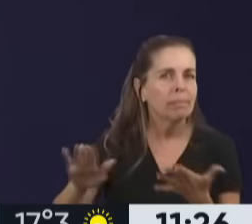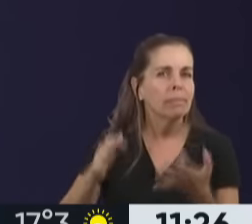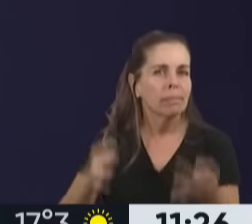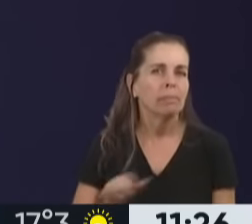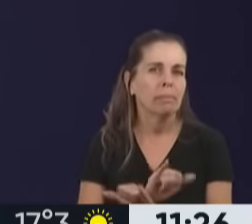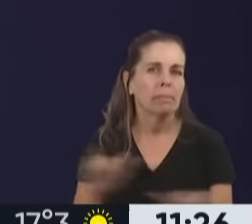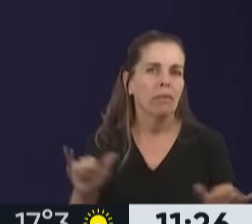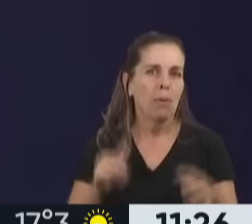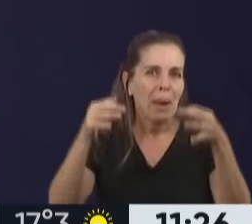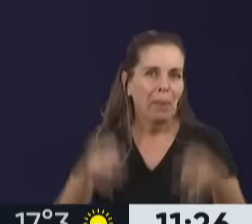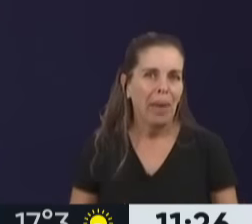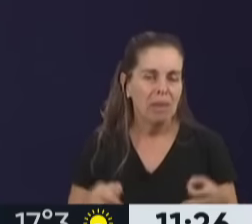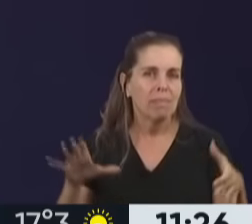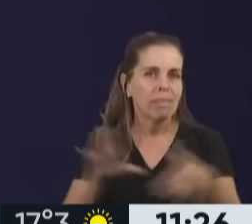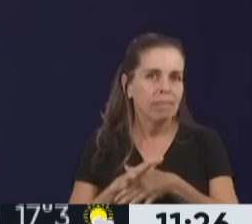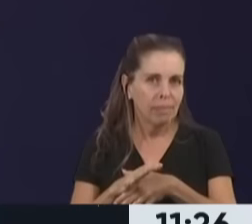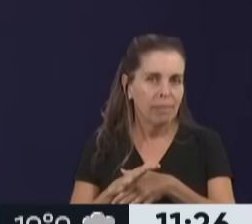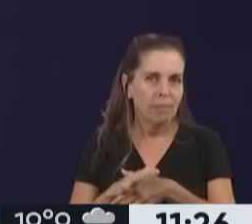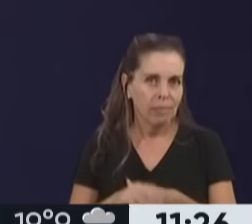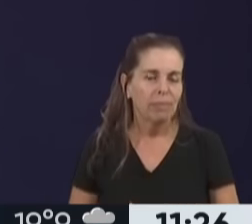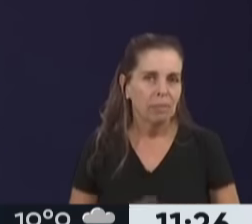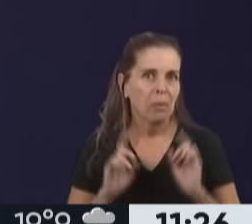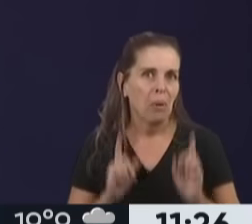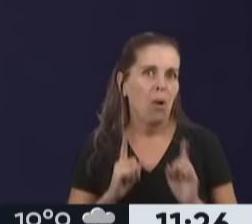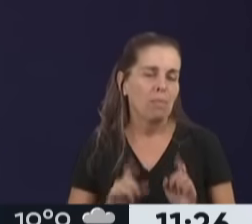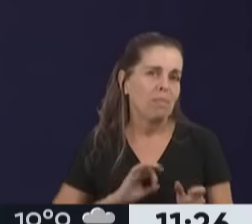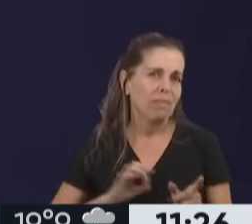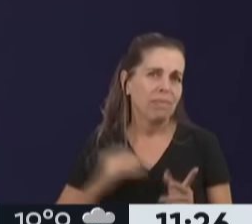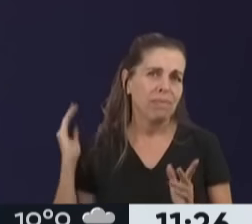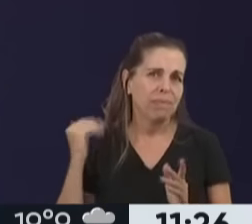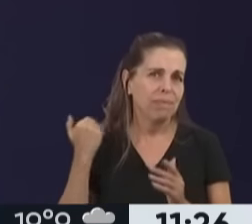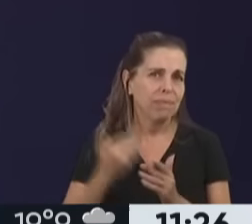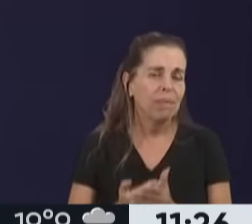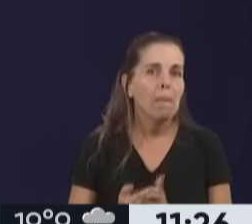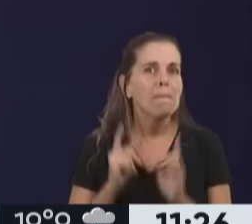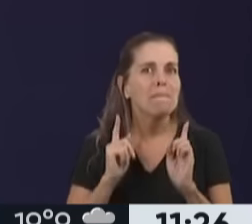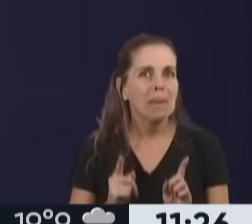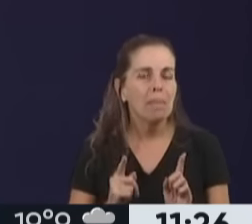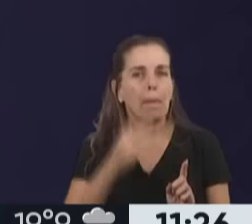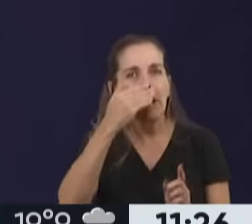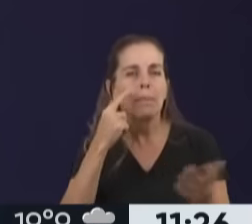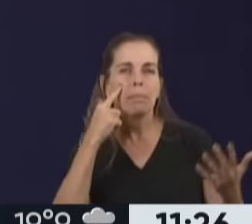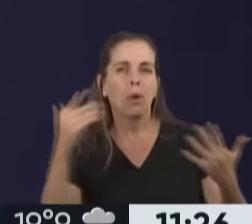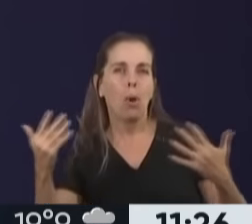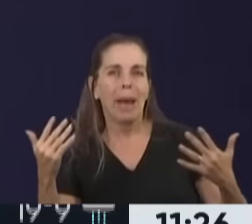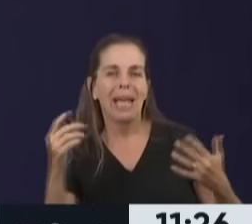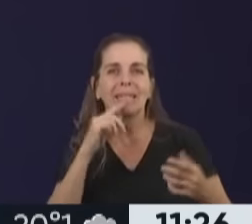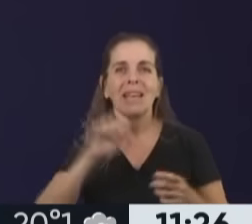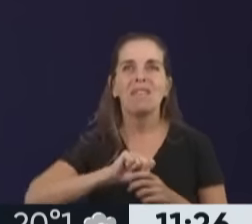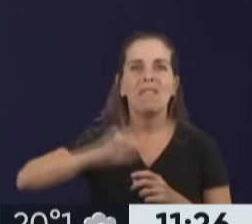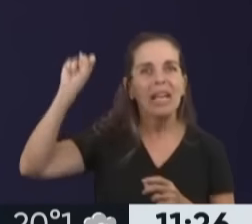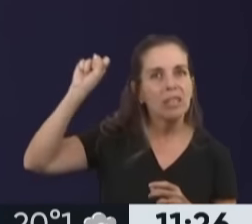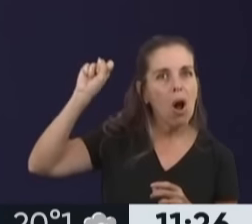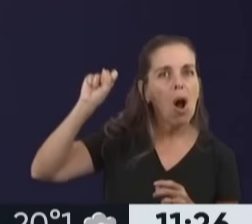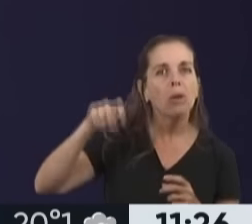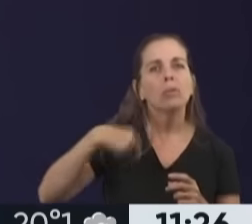y consistente con lo que se viene haciendo en el instituto precisamente para que sean comparables no vos puedes comparar dos cosas